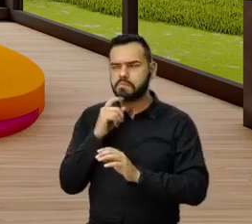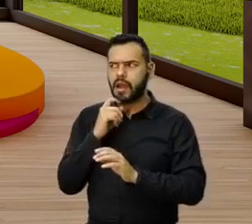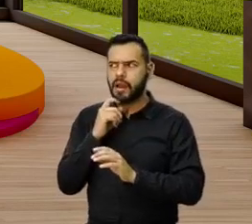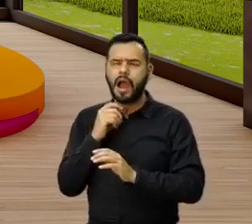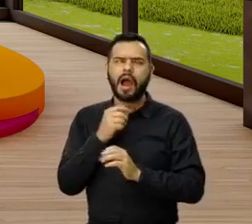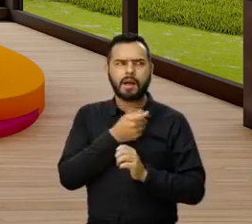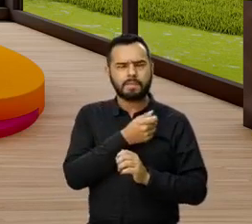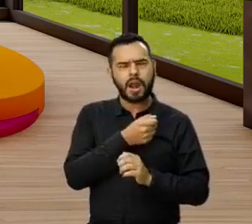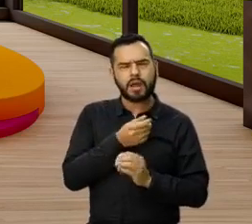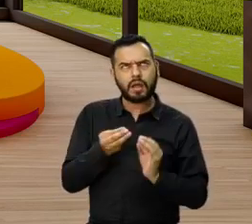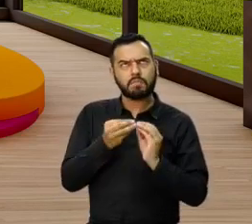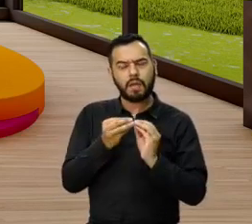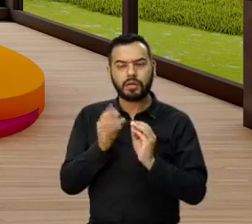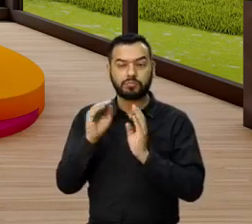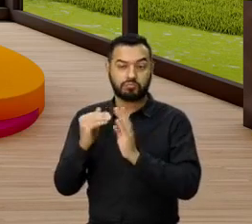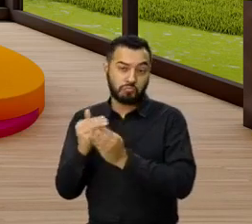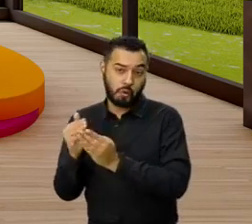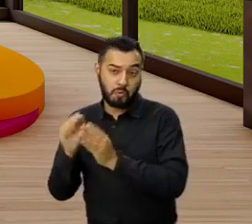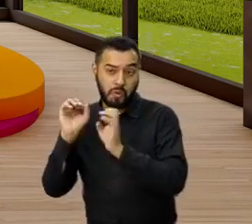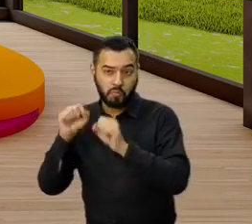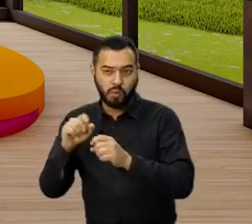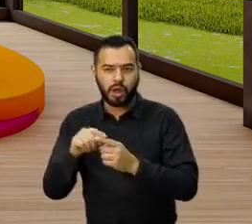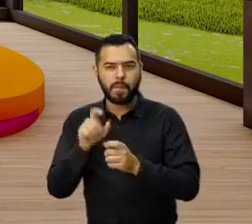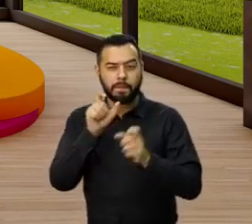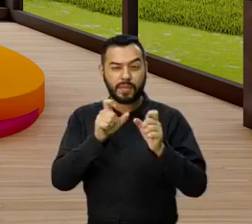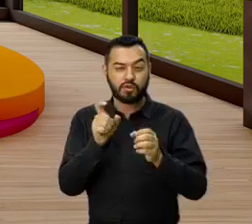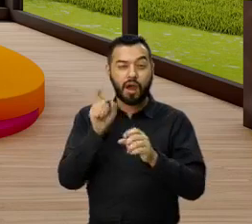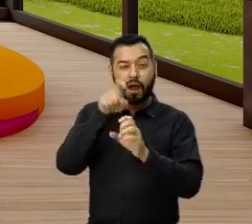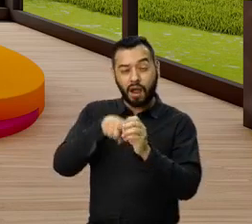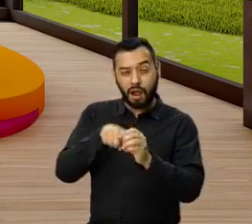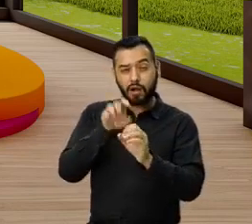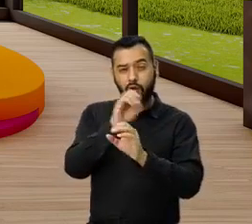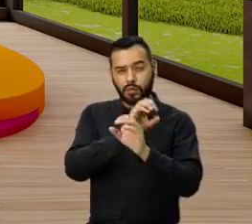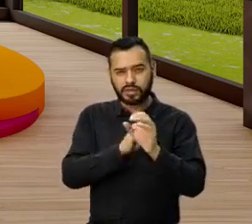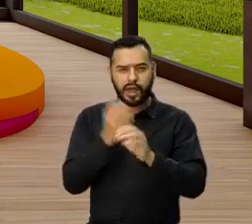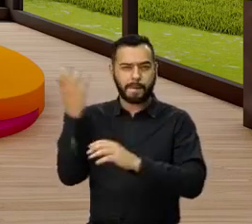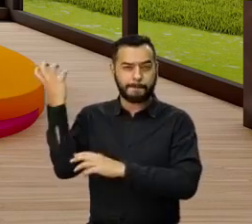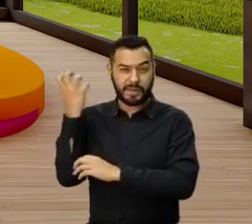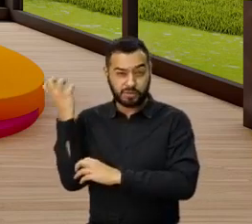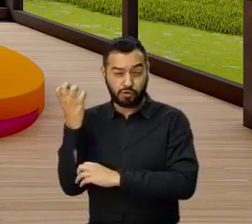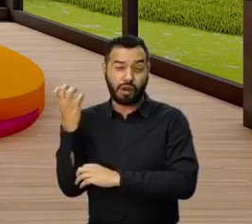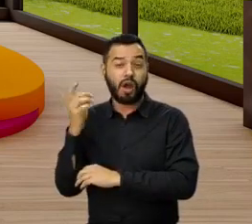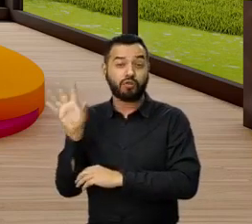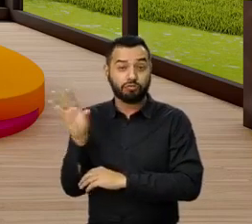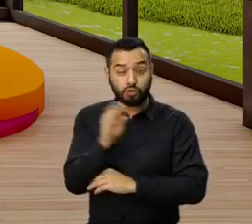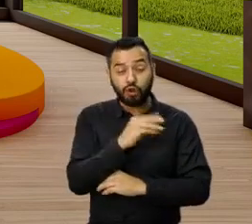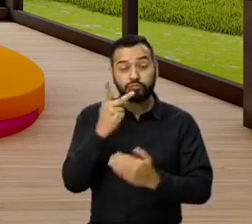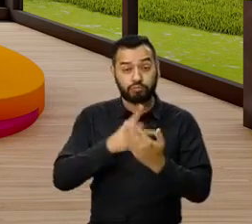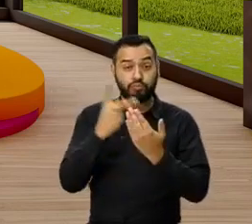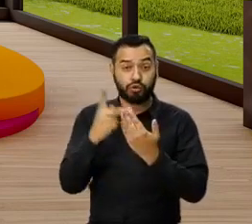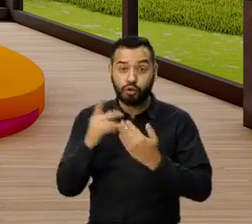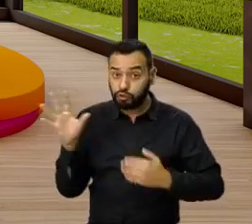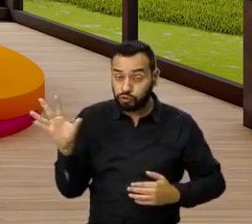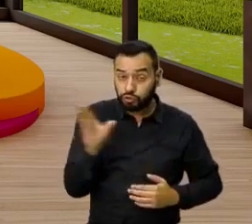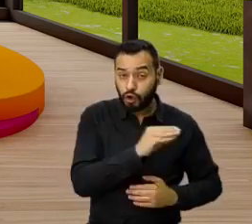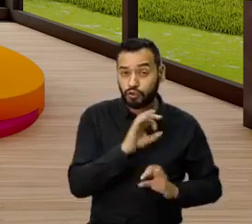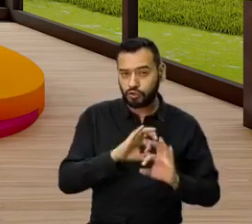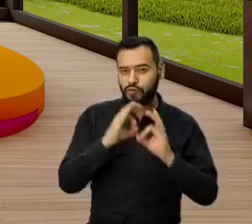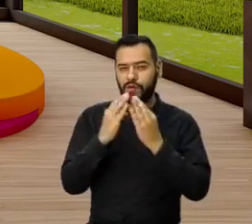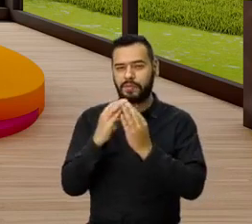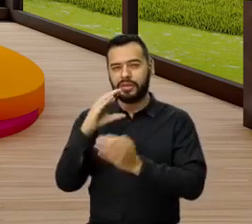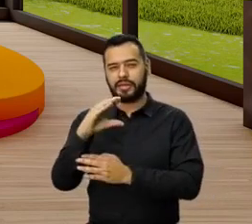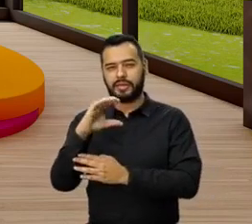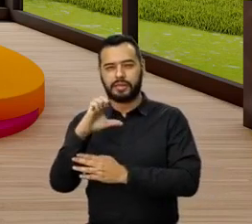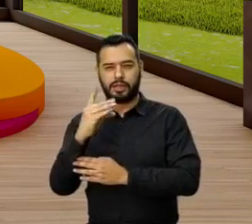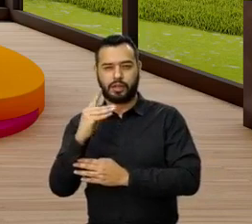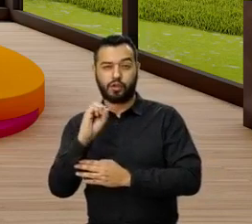estamos invitando a todas las personas afiliadas son afiliados pensionados a que hagan parte este proyecto porque todos ustedes puedan ser parte de la familia pedro